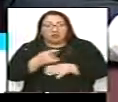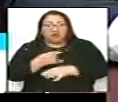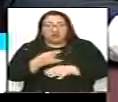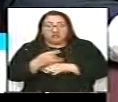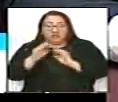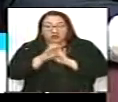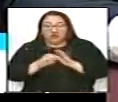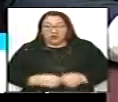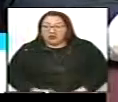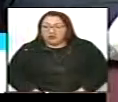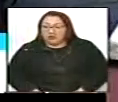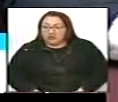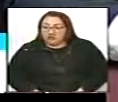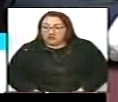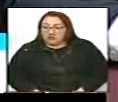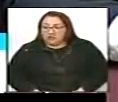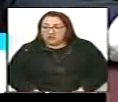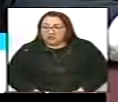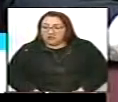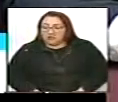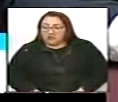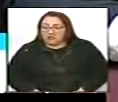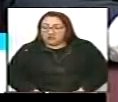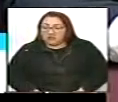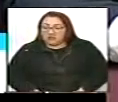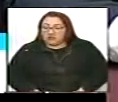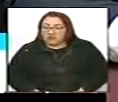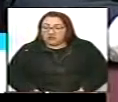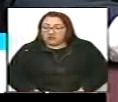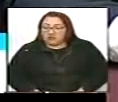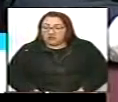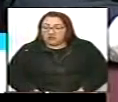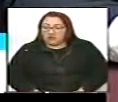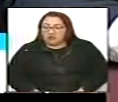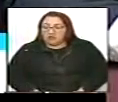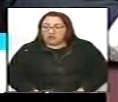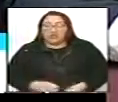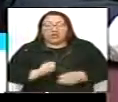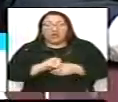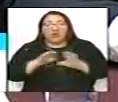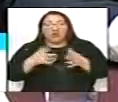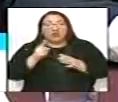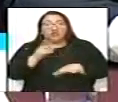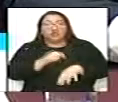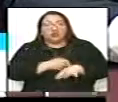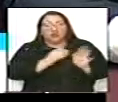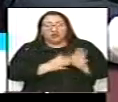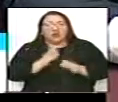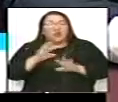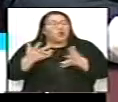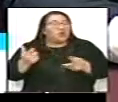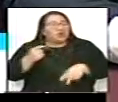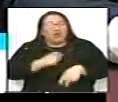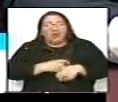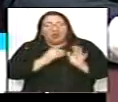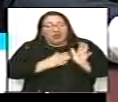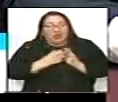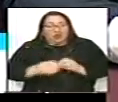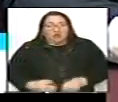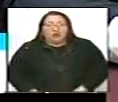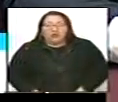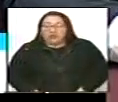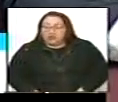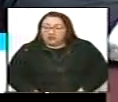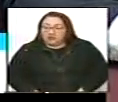acusación constitucional en cualquiera de sus etapas. Esto quiero repetir, en cualquiera de sus